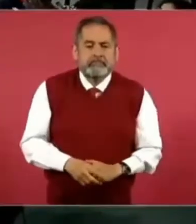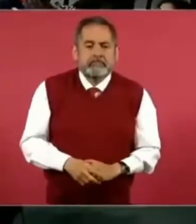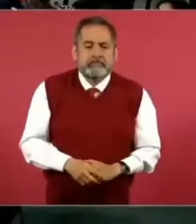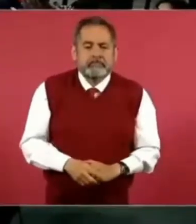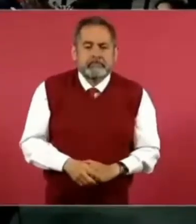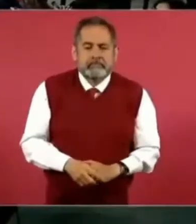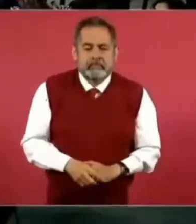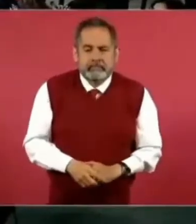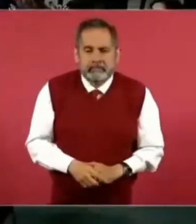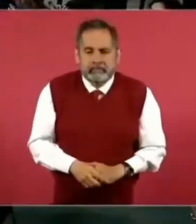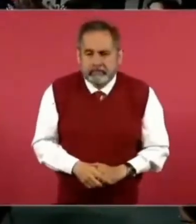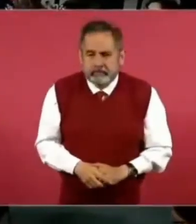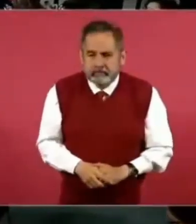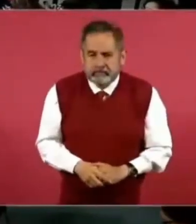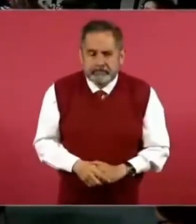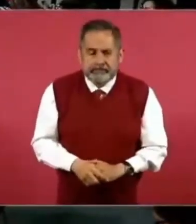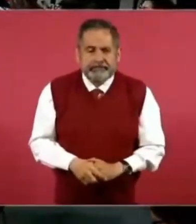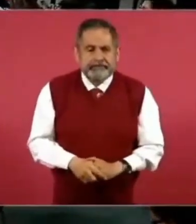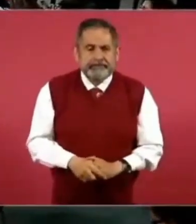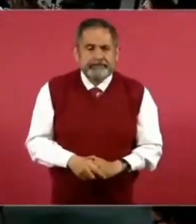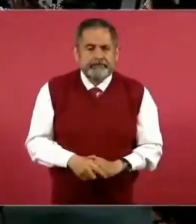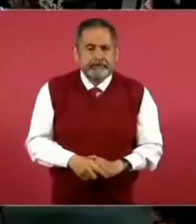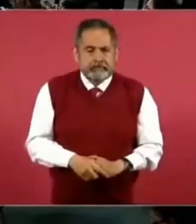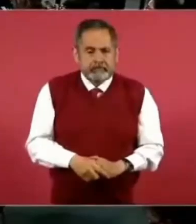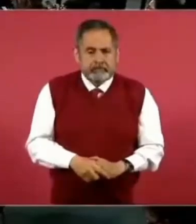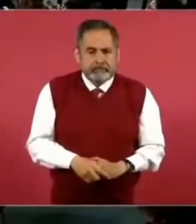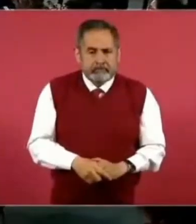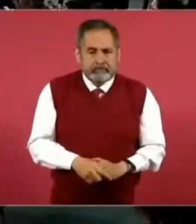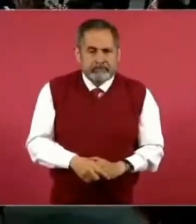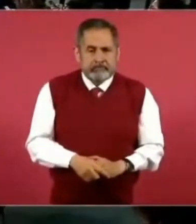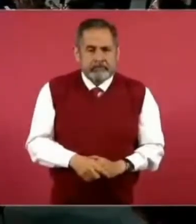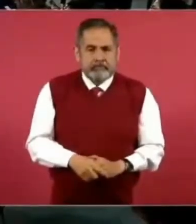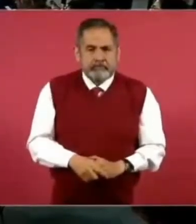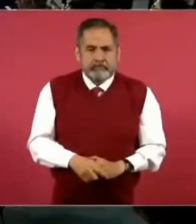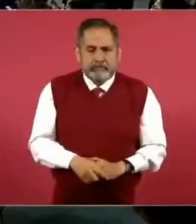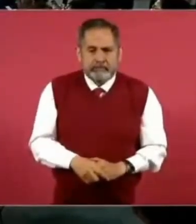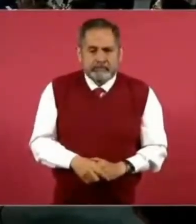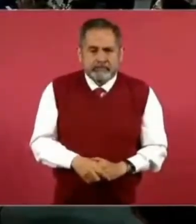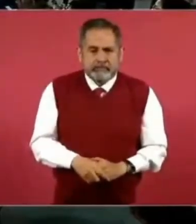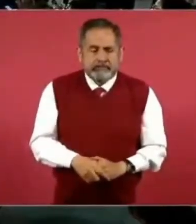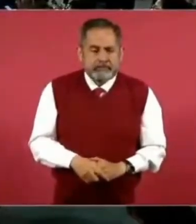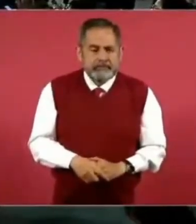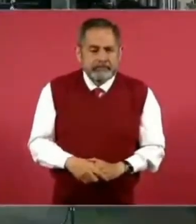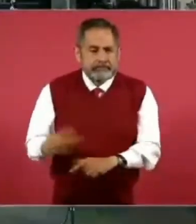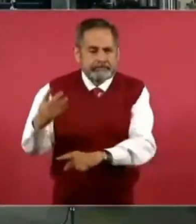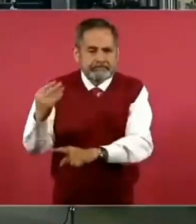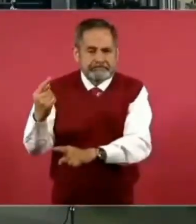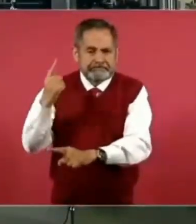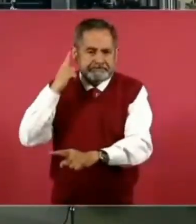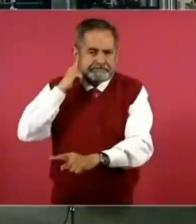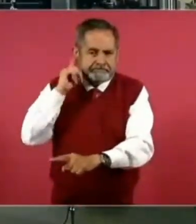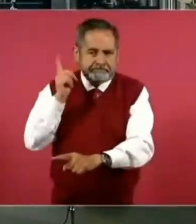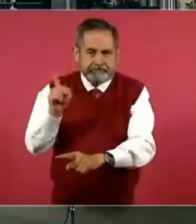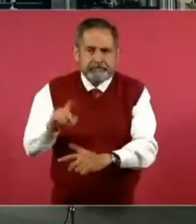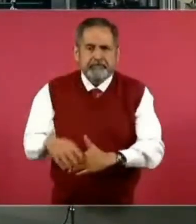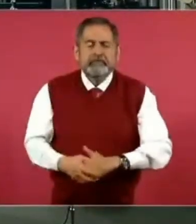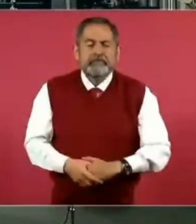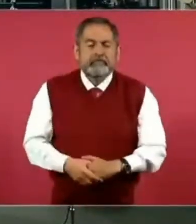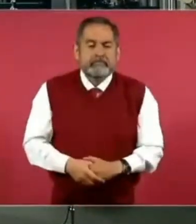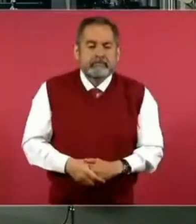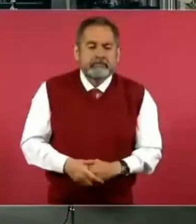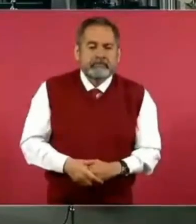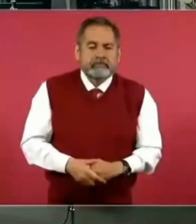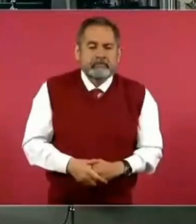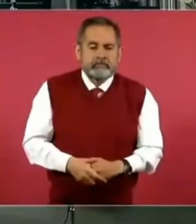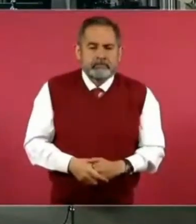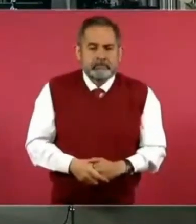Presidente, porque la Constitución dice: al que prive ilegalmente de su libertad a una persona en el territorio